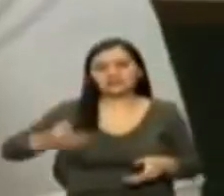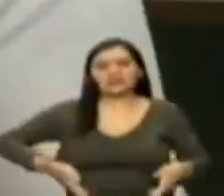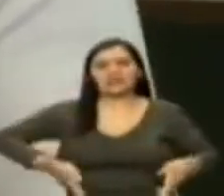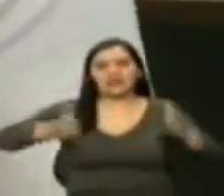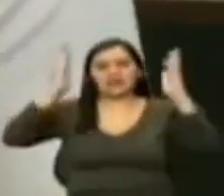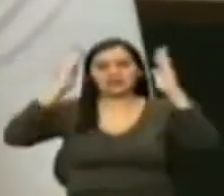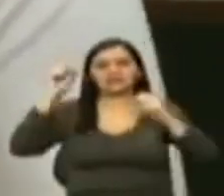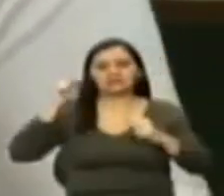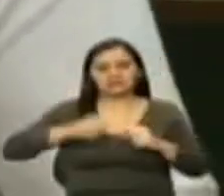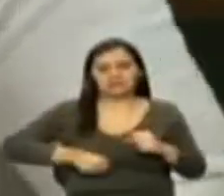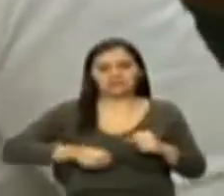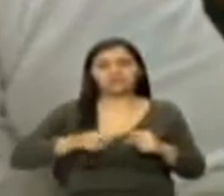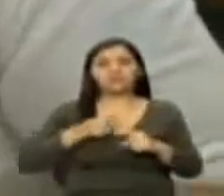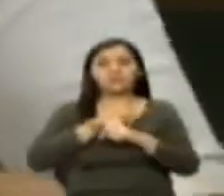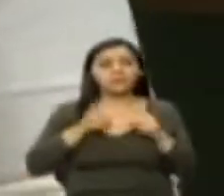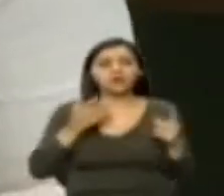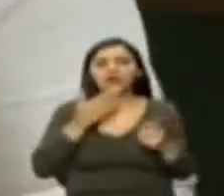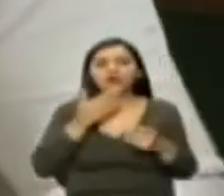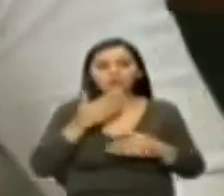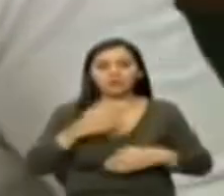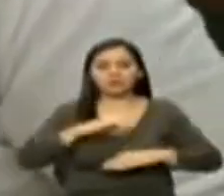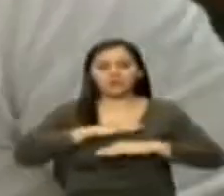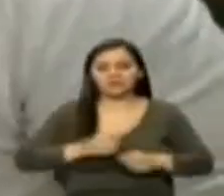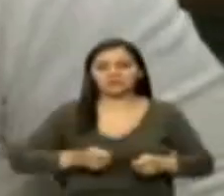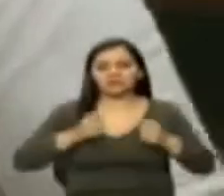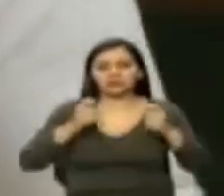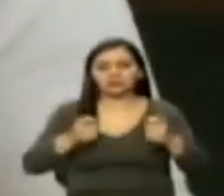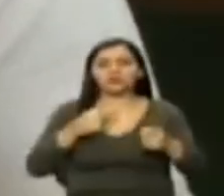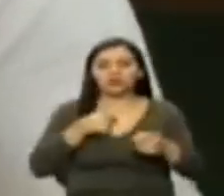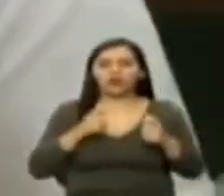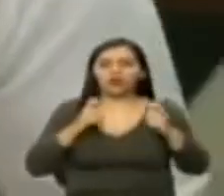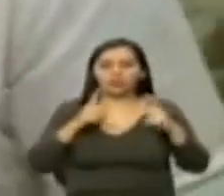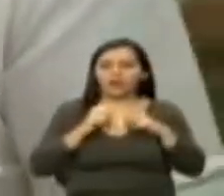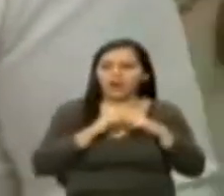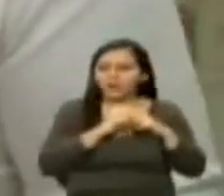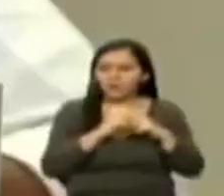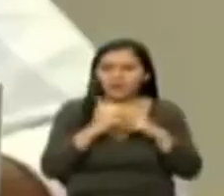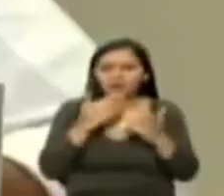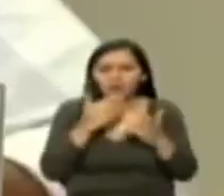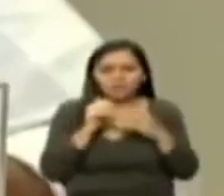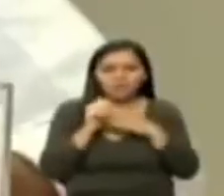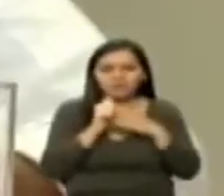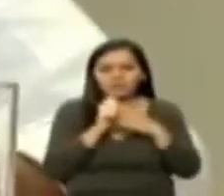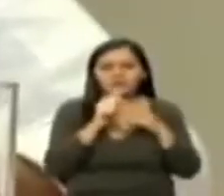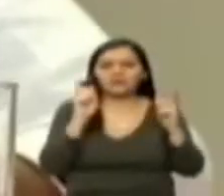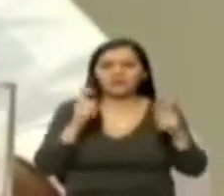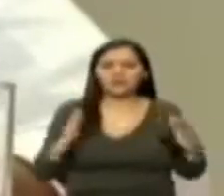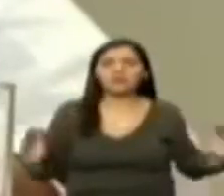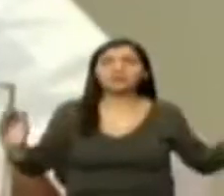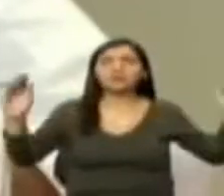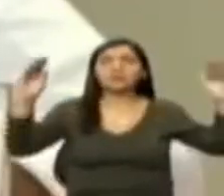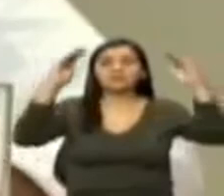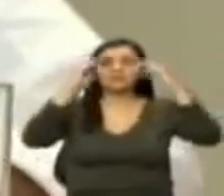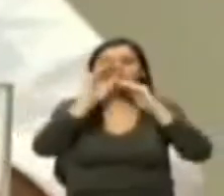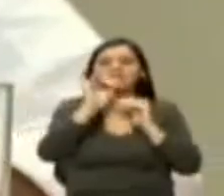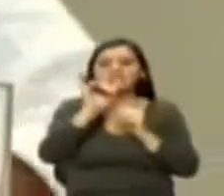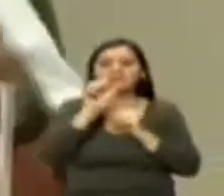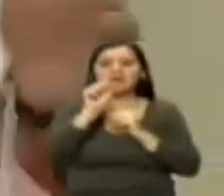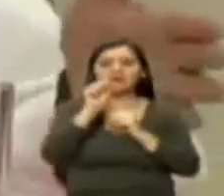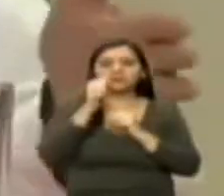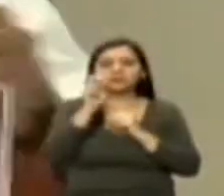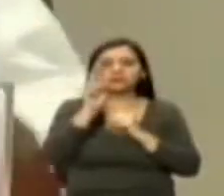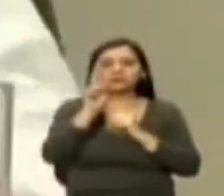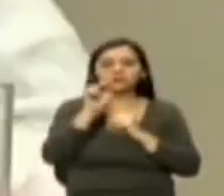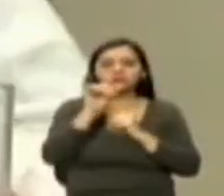última parte de la trocha que queríamos acompañarlo, le habíamos dado una nueva oportunidad de licenciamiento. Que debía hacerse un sendero ecológico, como hemos hecho en Yasuní, con